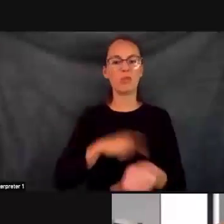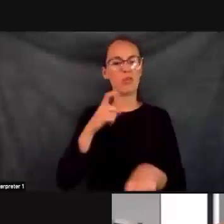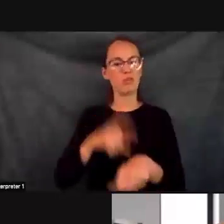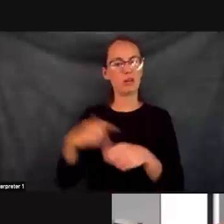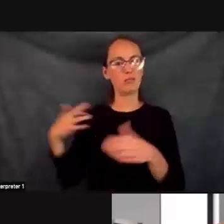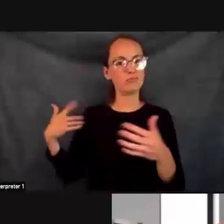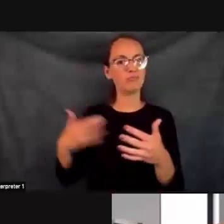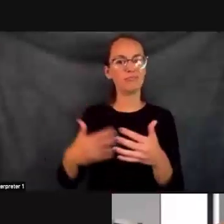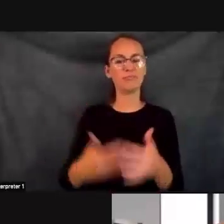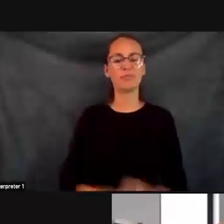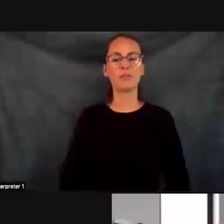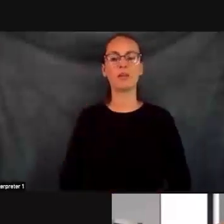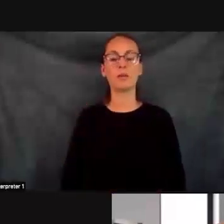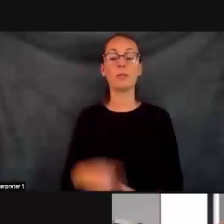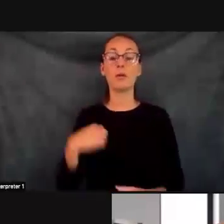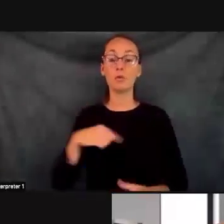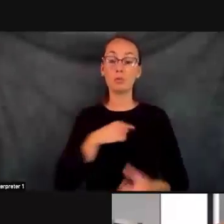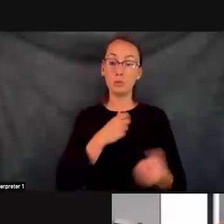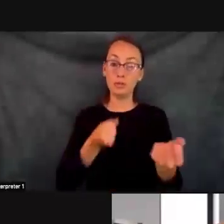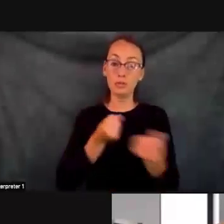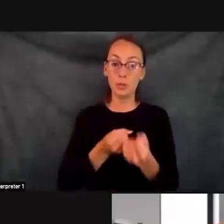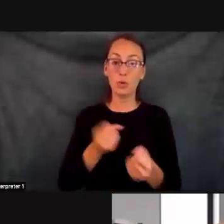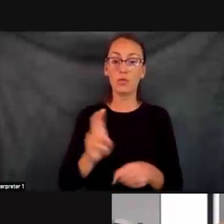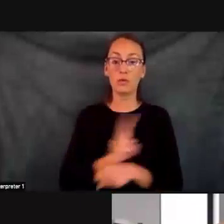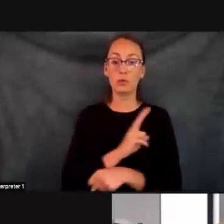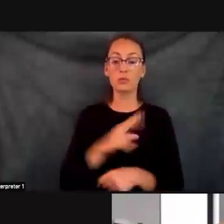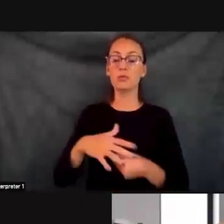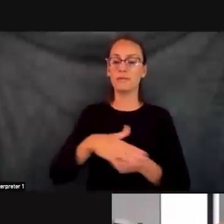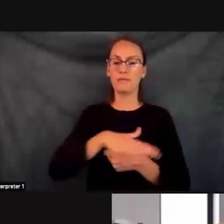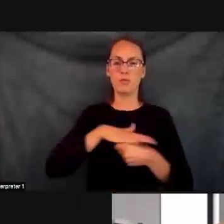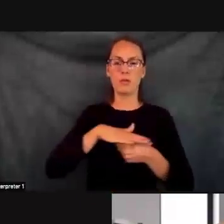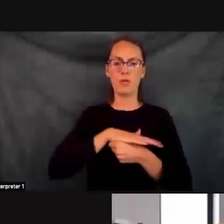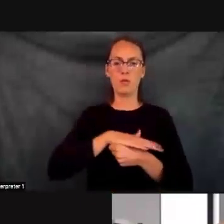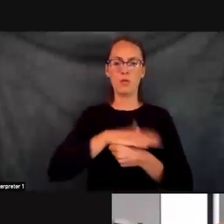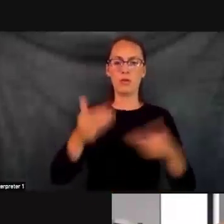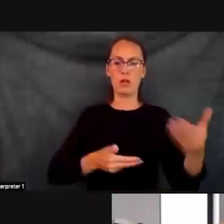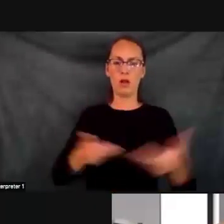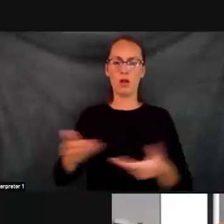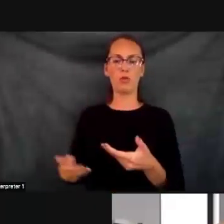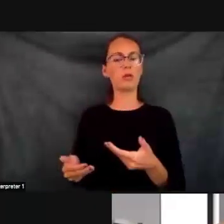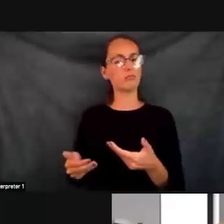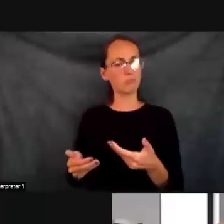También apoyamos el uso de contratación local.